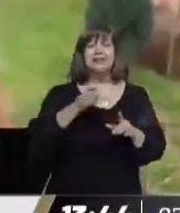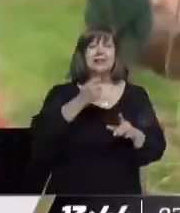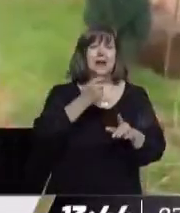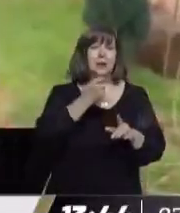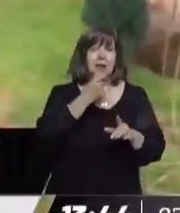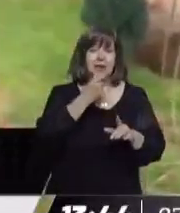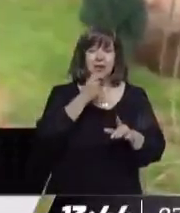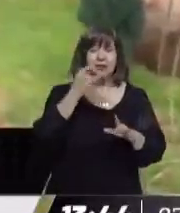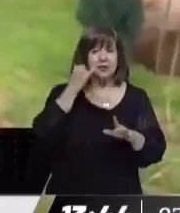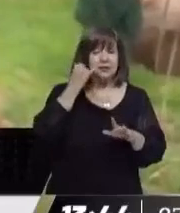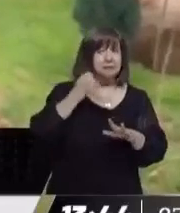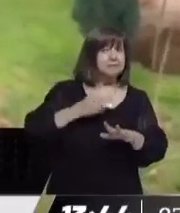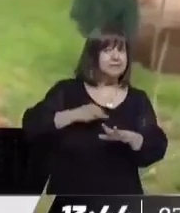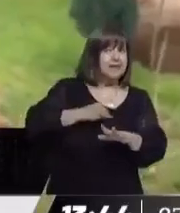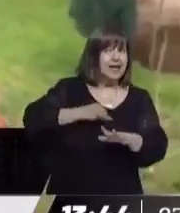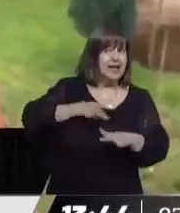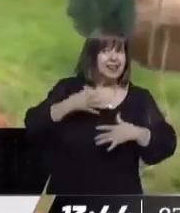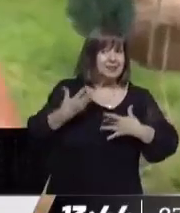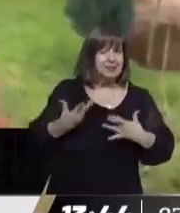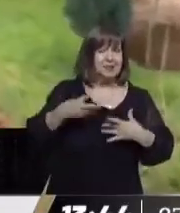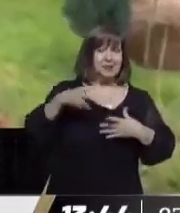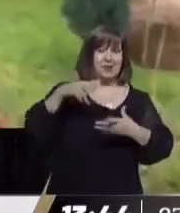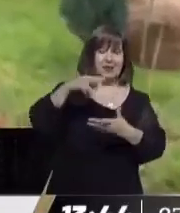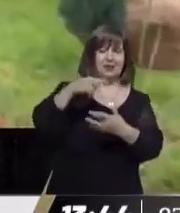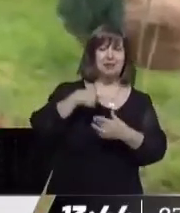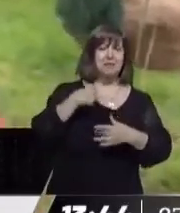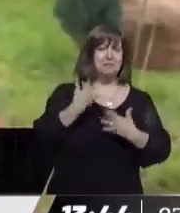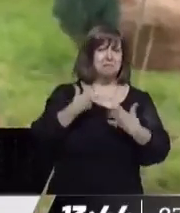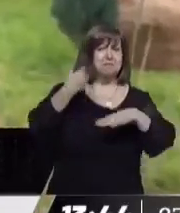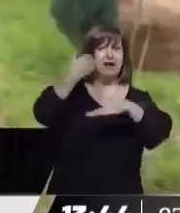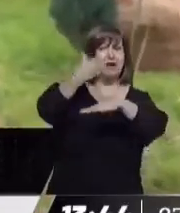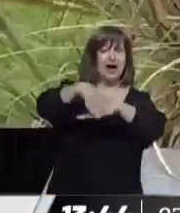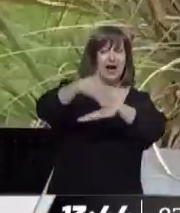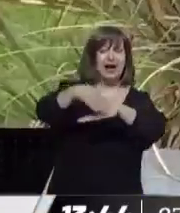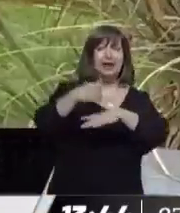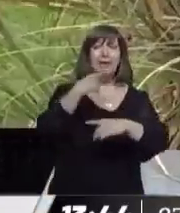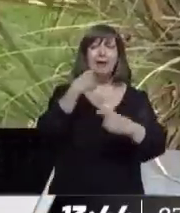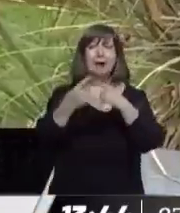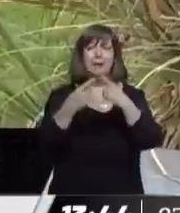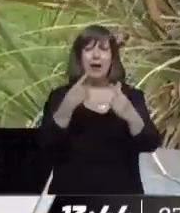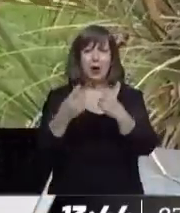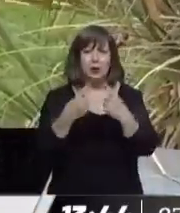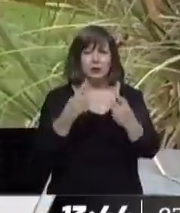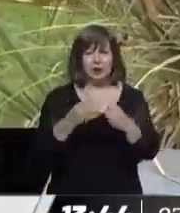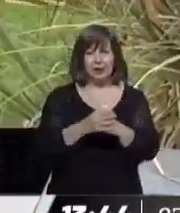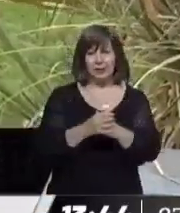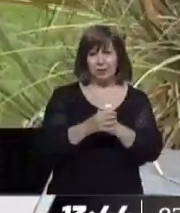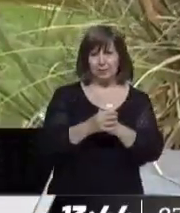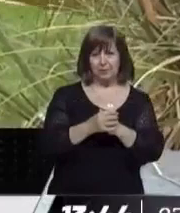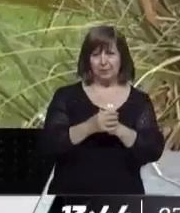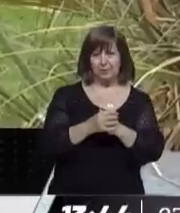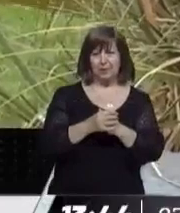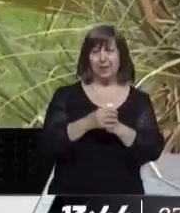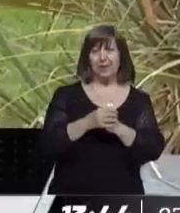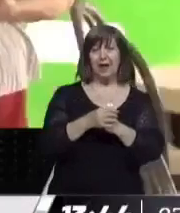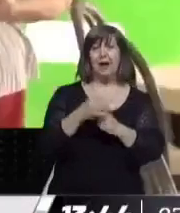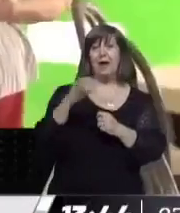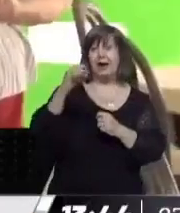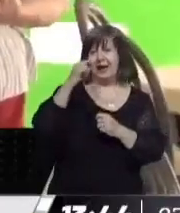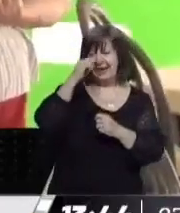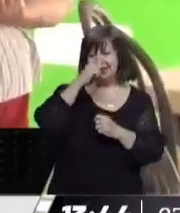ya comenzó a vivir la magia de Vendimia. Por eso salimos a la calle a hacer un pin. Pon Vendimial con el